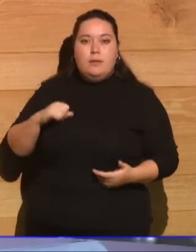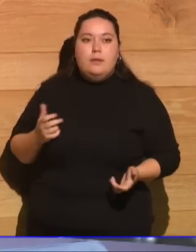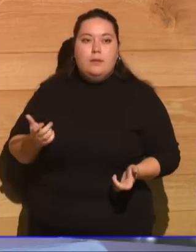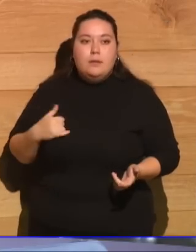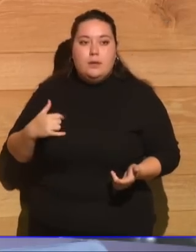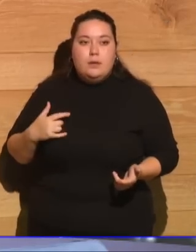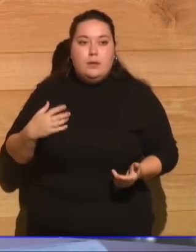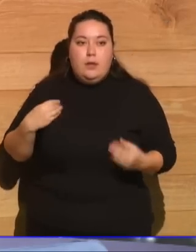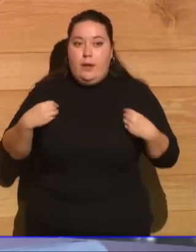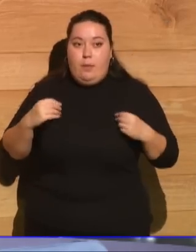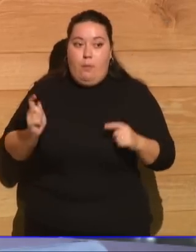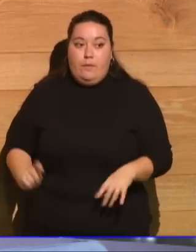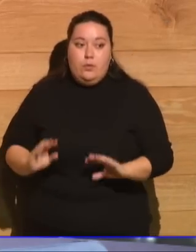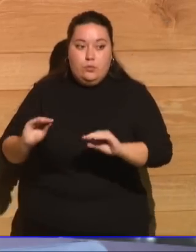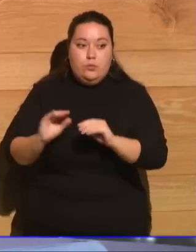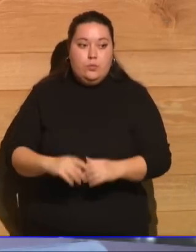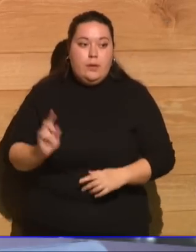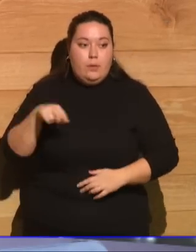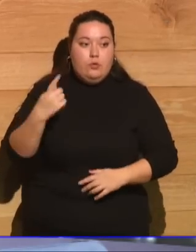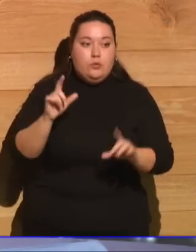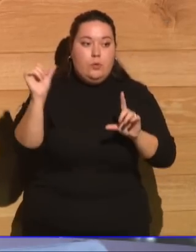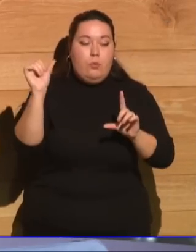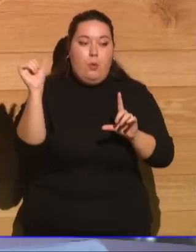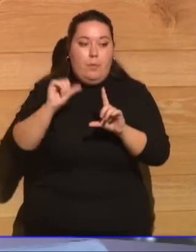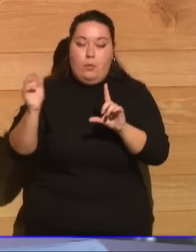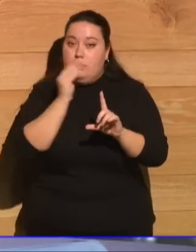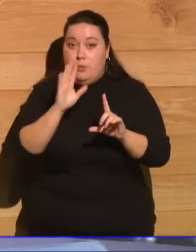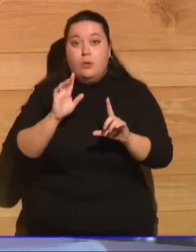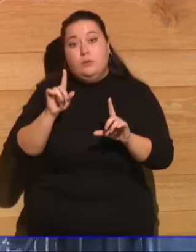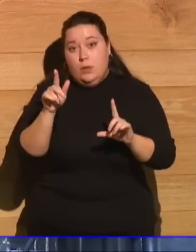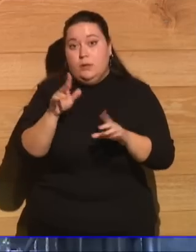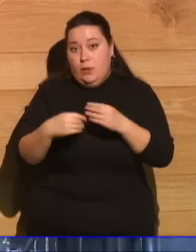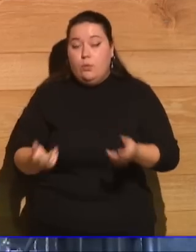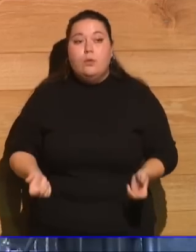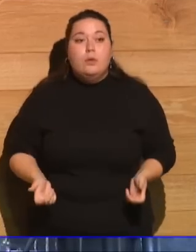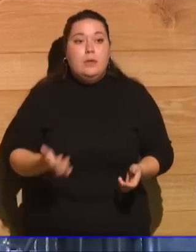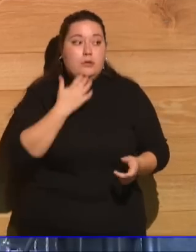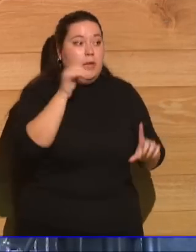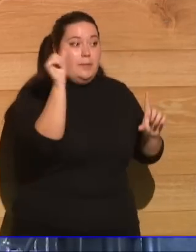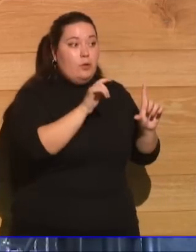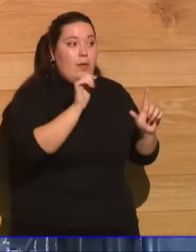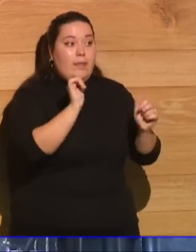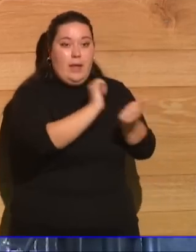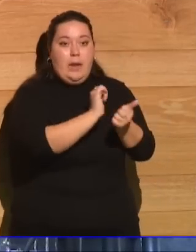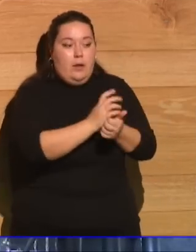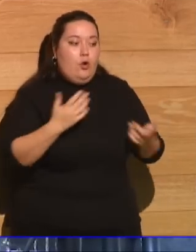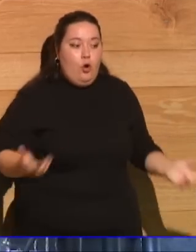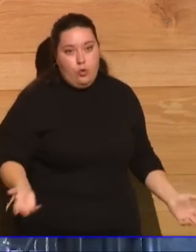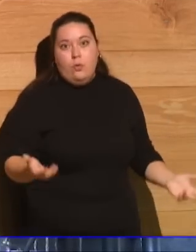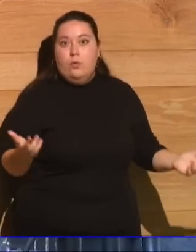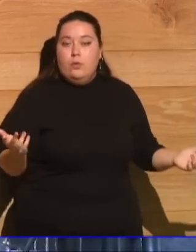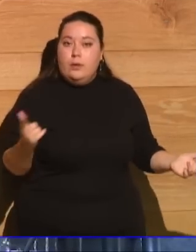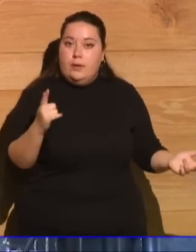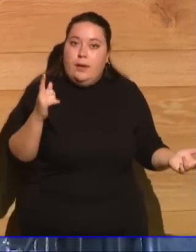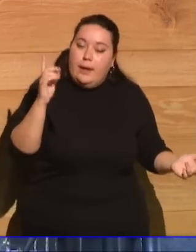su carrera y que ha dado lugar también a grandes películas precisamente por eso. Es que si haces una peli de cárceles, coño, los carceleros son los malos. O